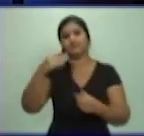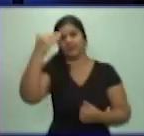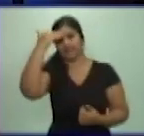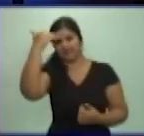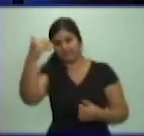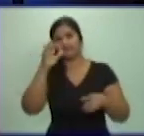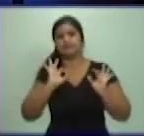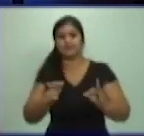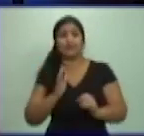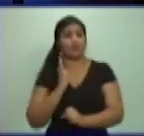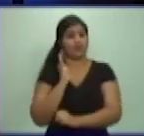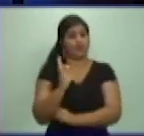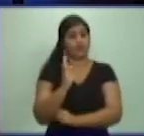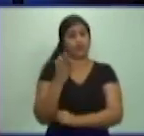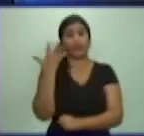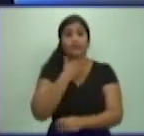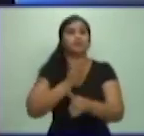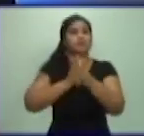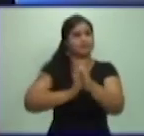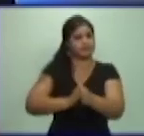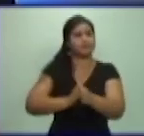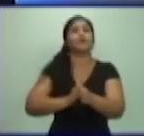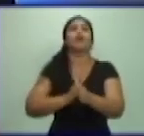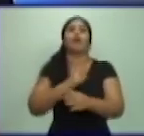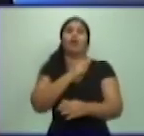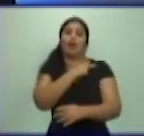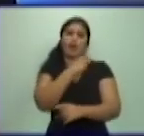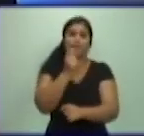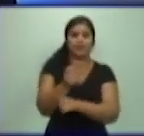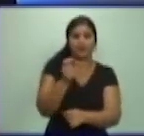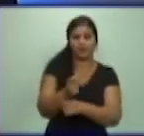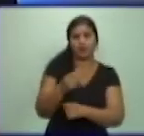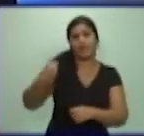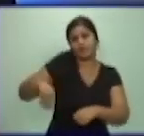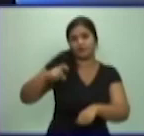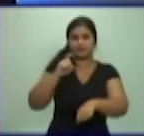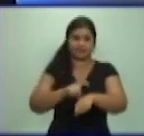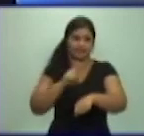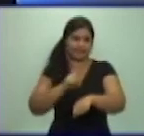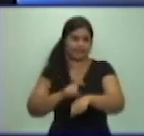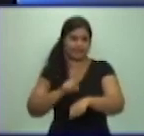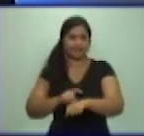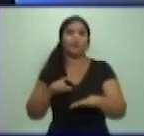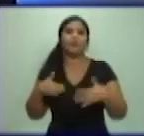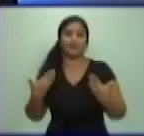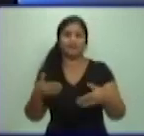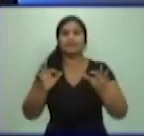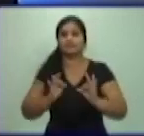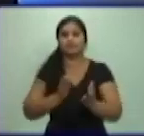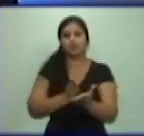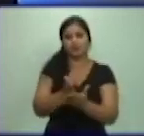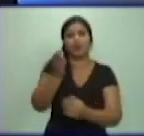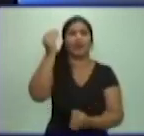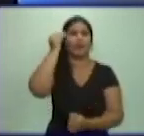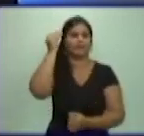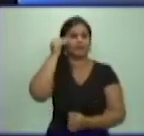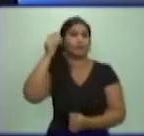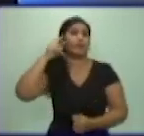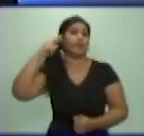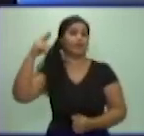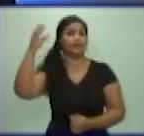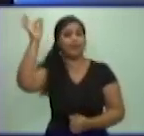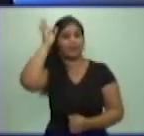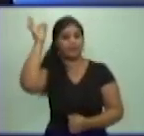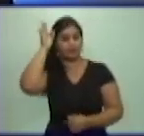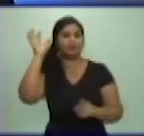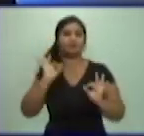mucho a los maestros, cuidémonos y por supuesto aprovechen este tiempo para cultivarse la mente. Recuerden que el español es un instrumento